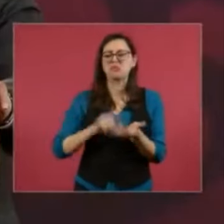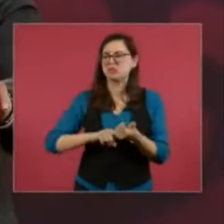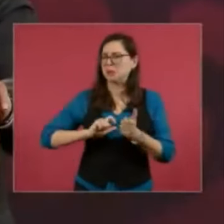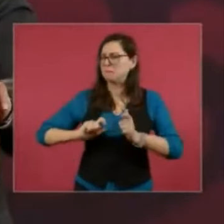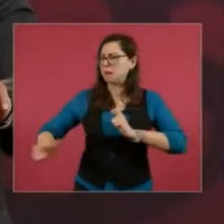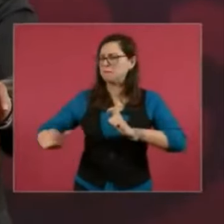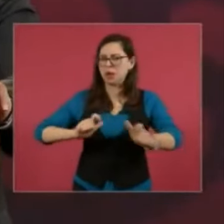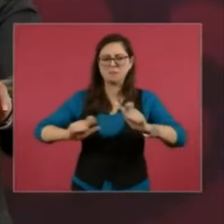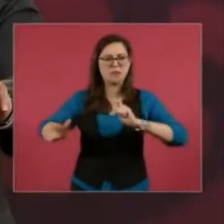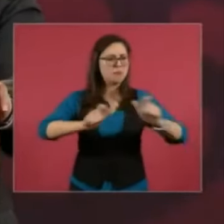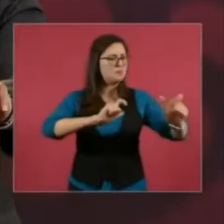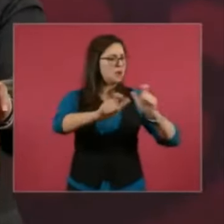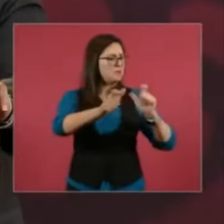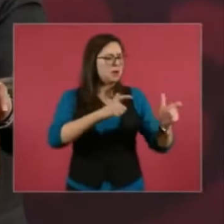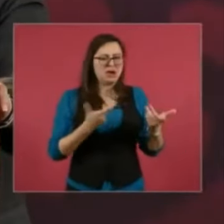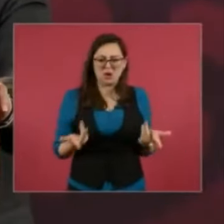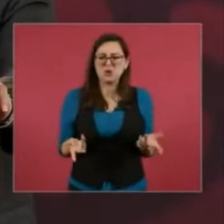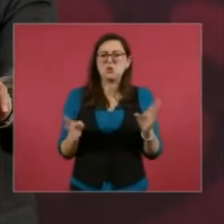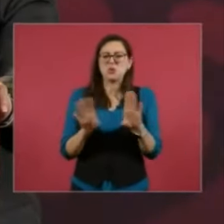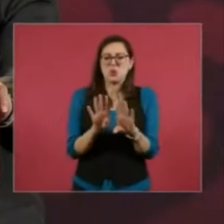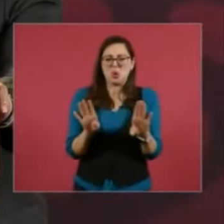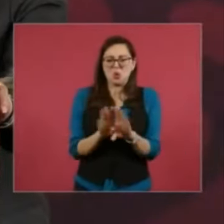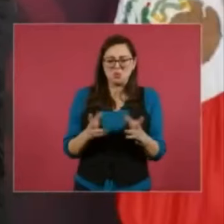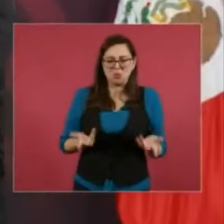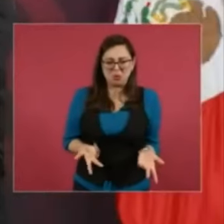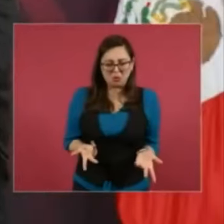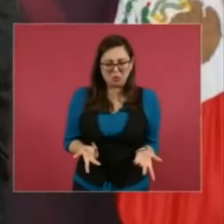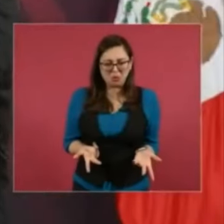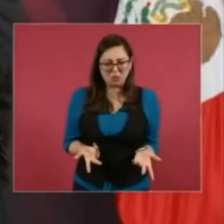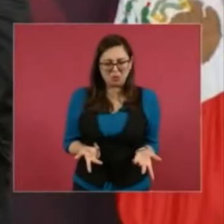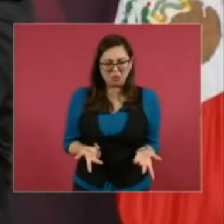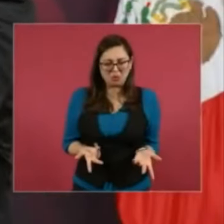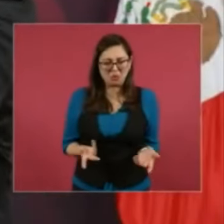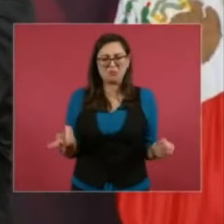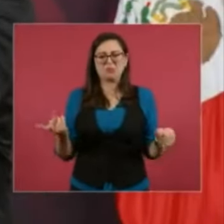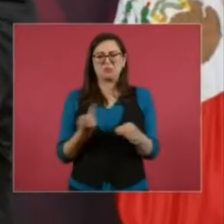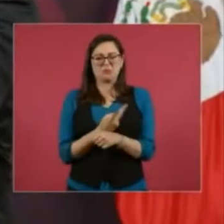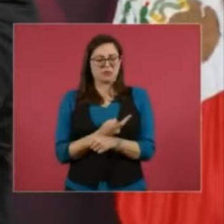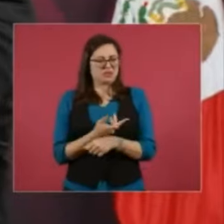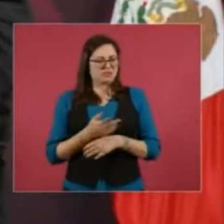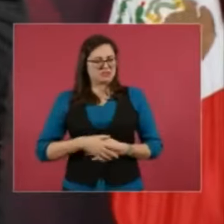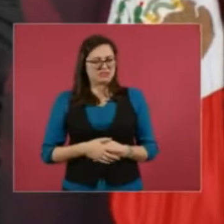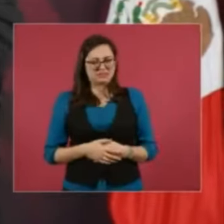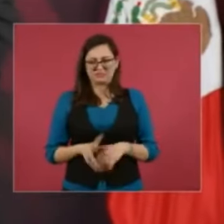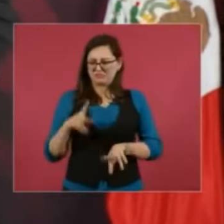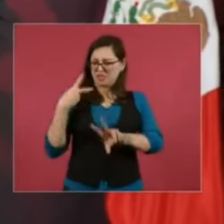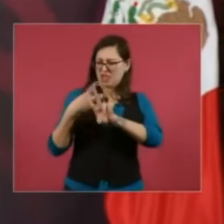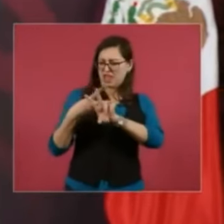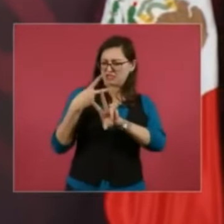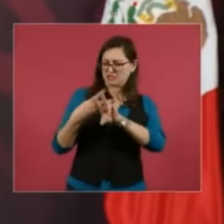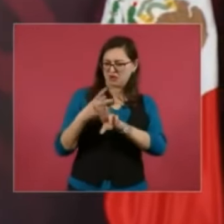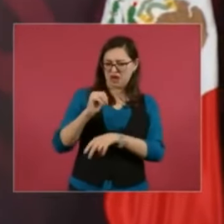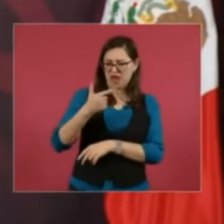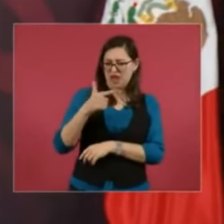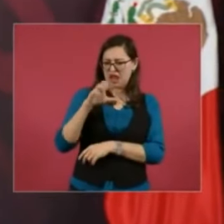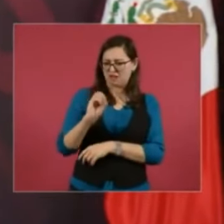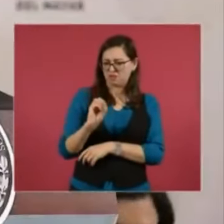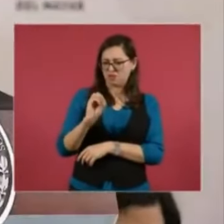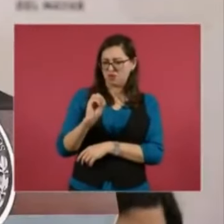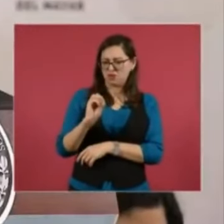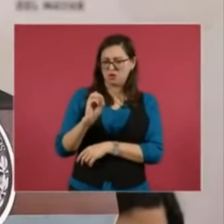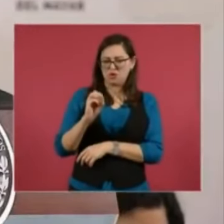cómo es posible no repito de que amlo narco presidente 300